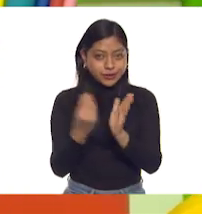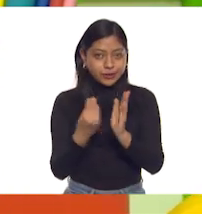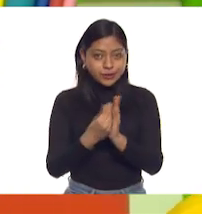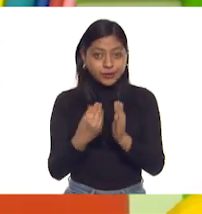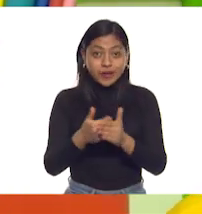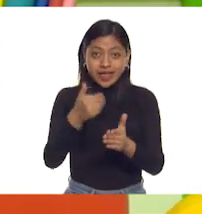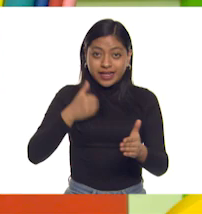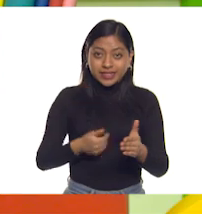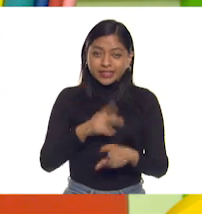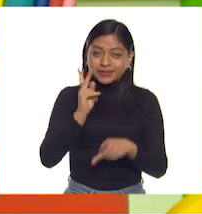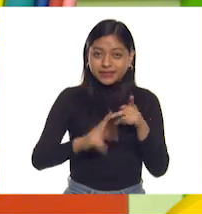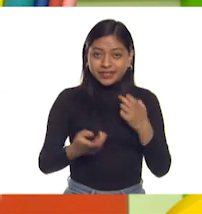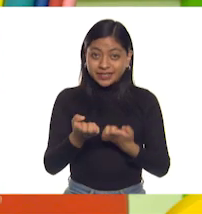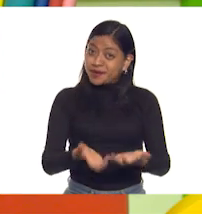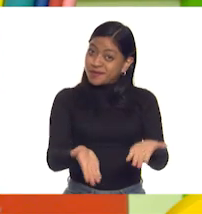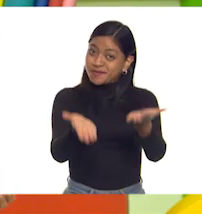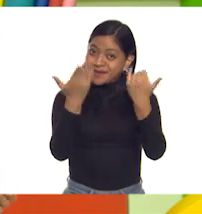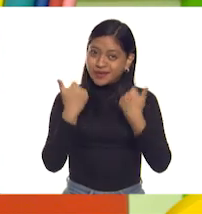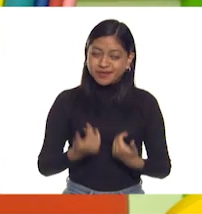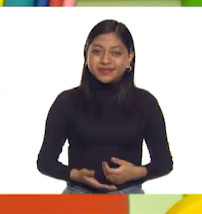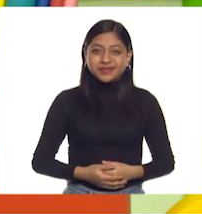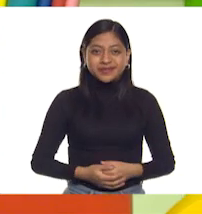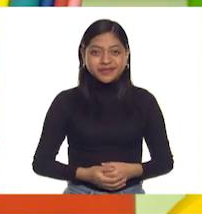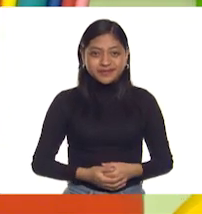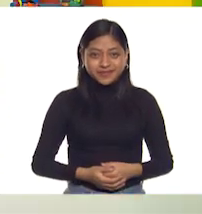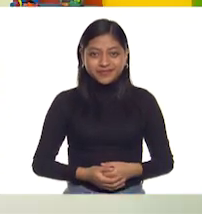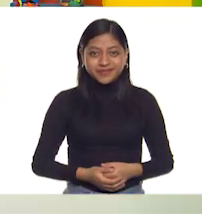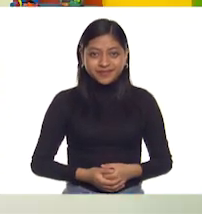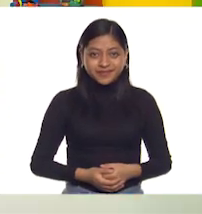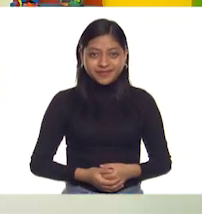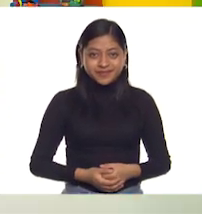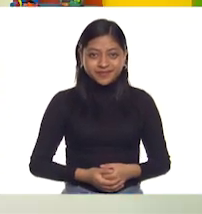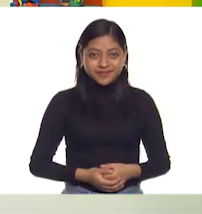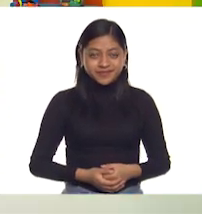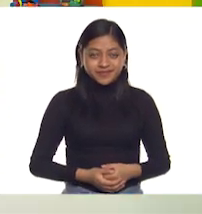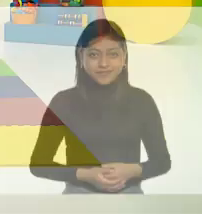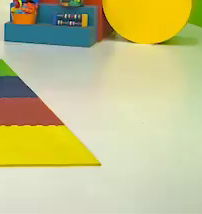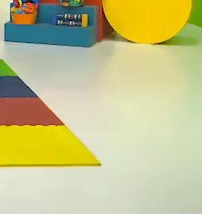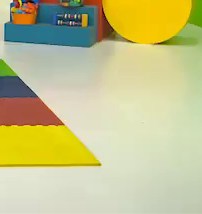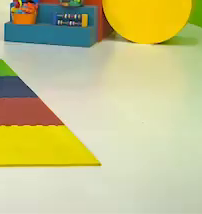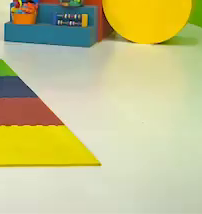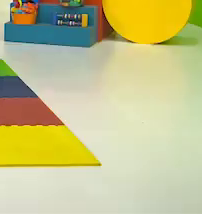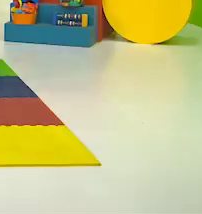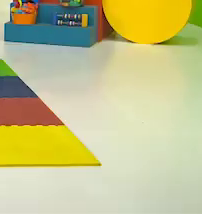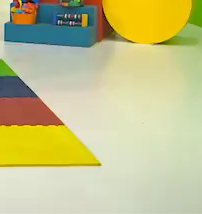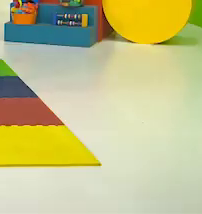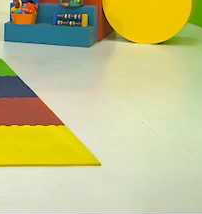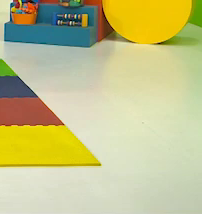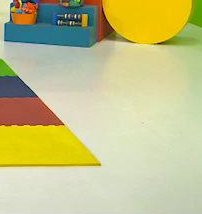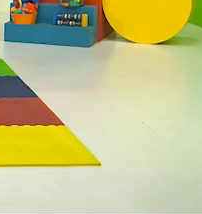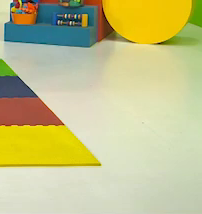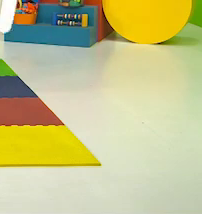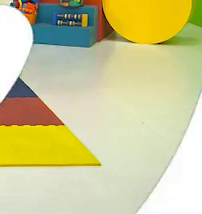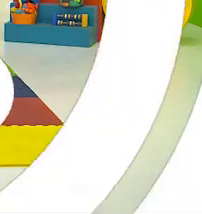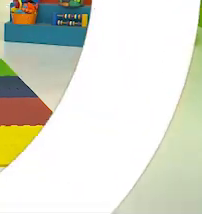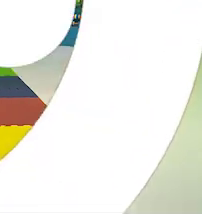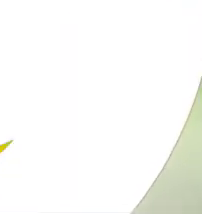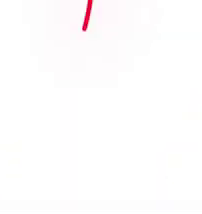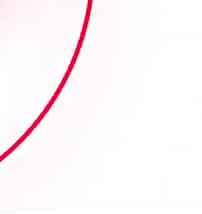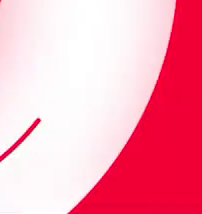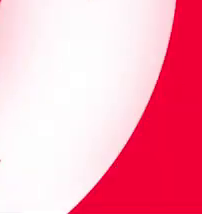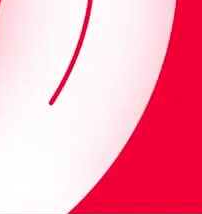siguiente pausa activa. Ponte de pie y hazla. ¡Venga, Carla, vamos! ¡Uy, qué bien! Oh. ¡Qué energía!